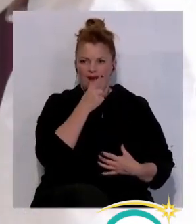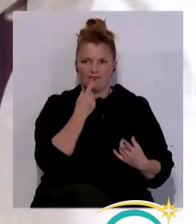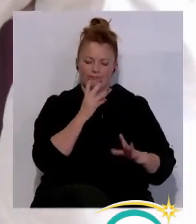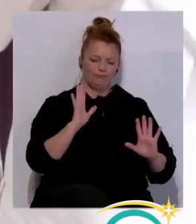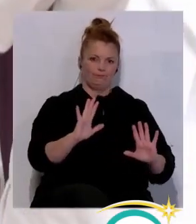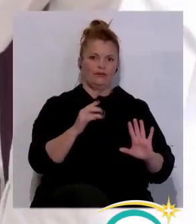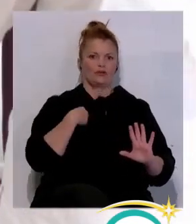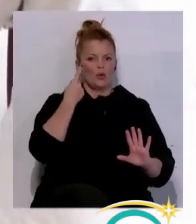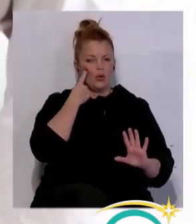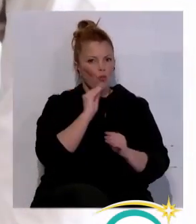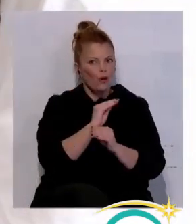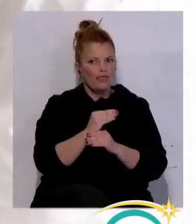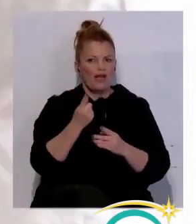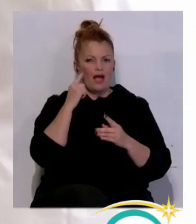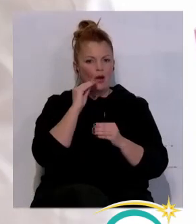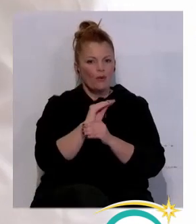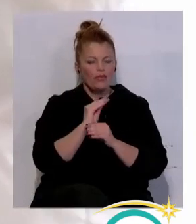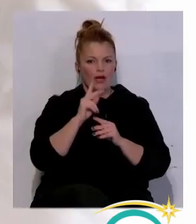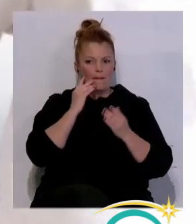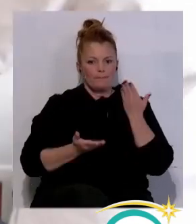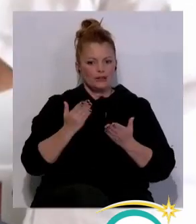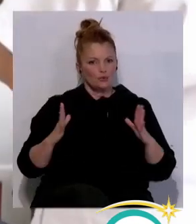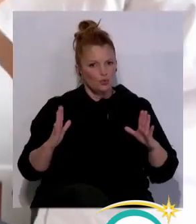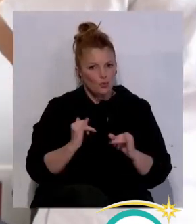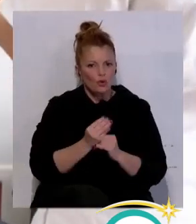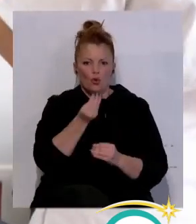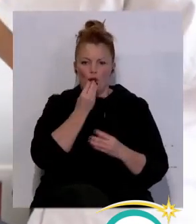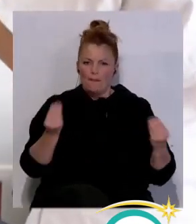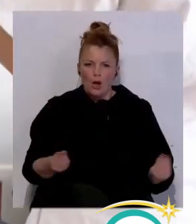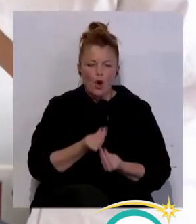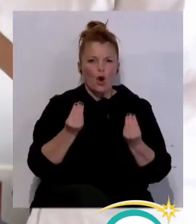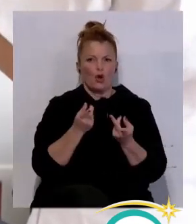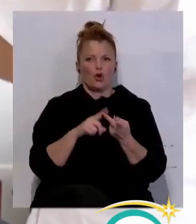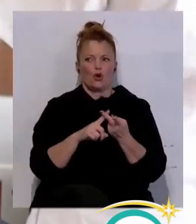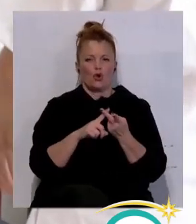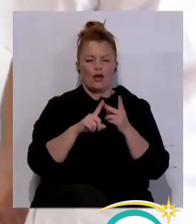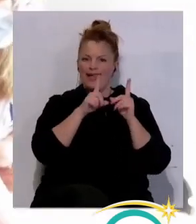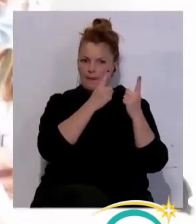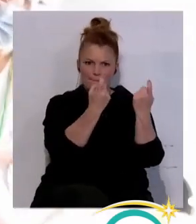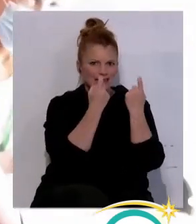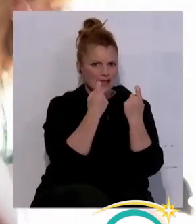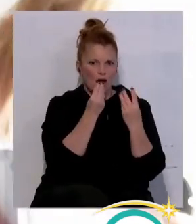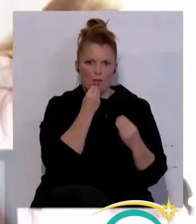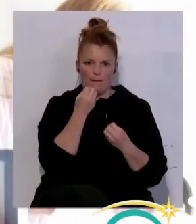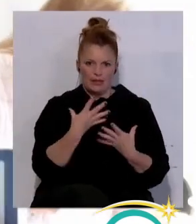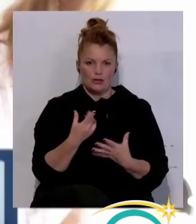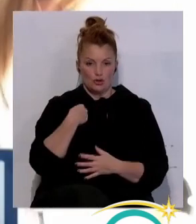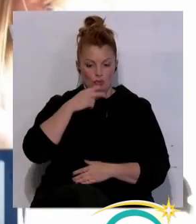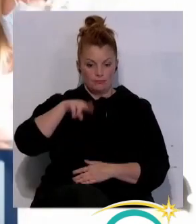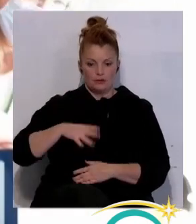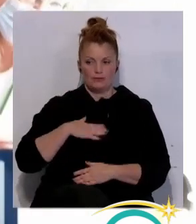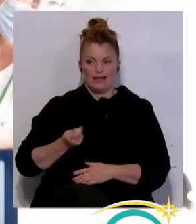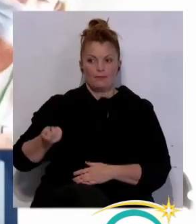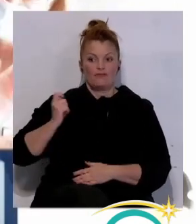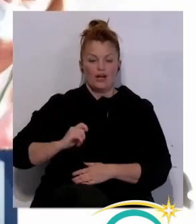cuidarme, cuido mi alimentación, he perdido peso, como mucho mejor, ellos te enseñan a comer bien. Yo realmente soy profesional